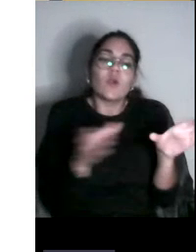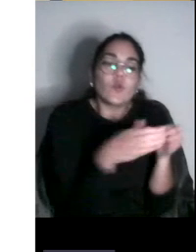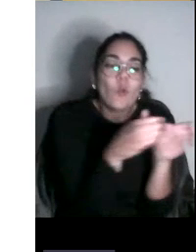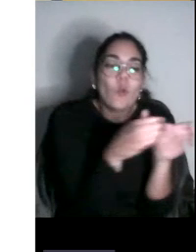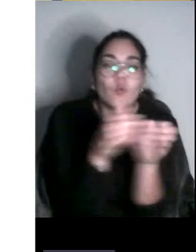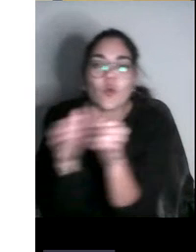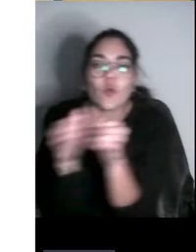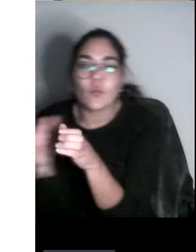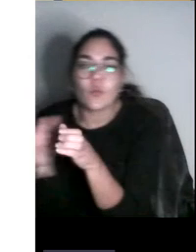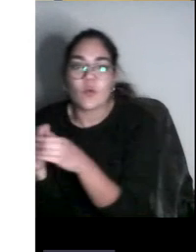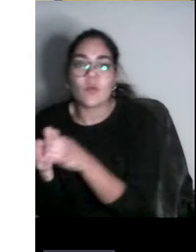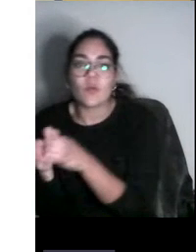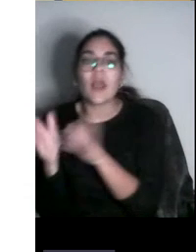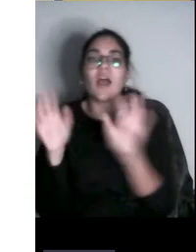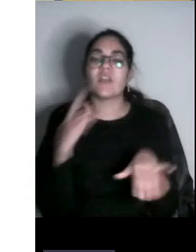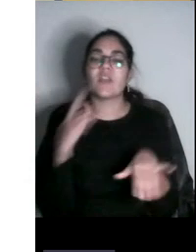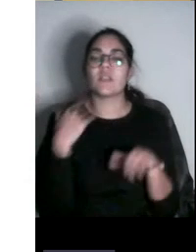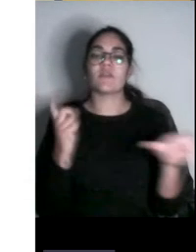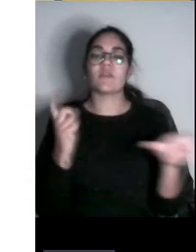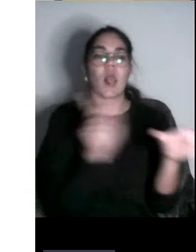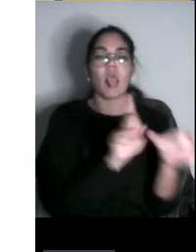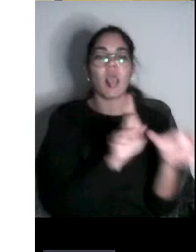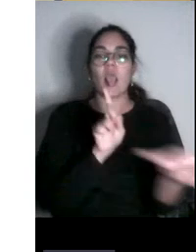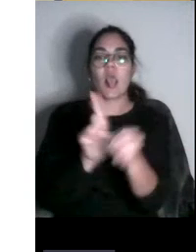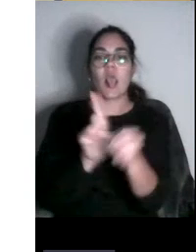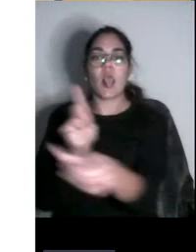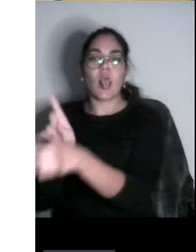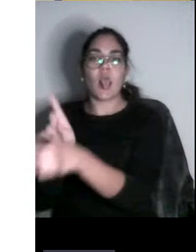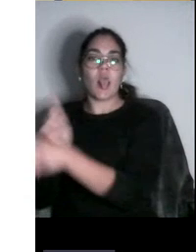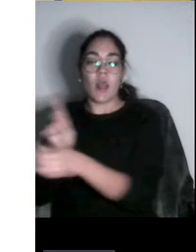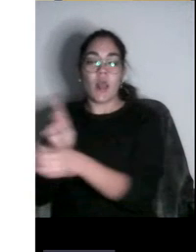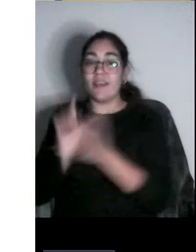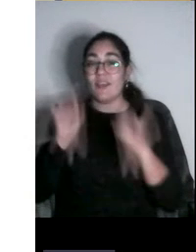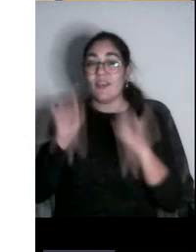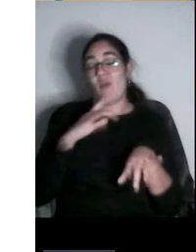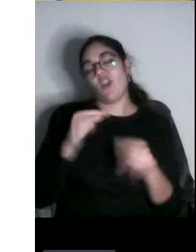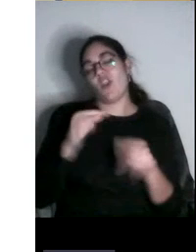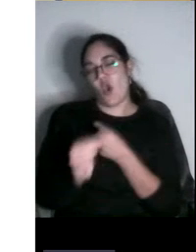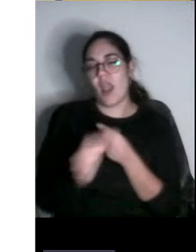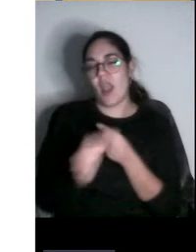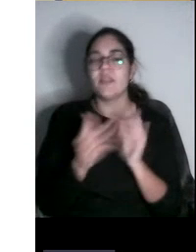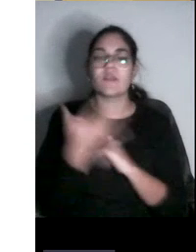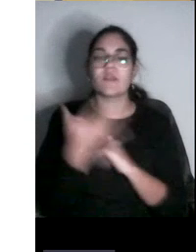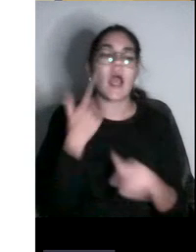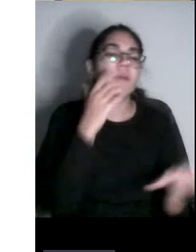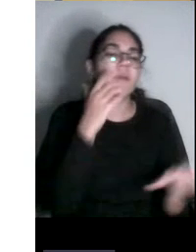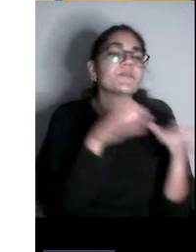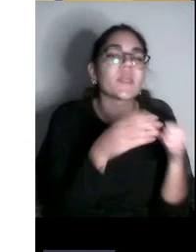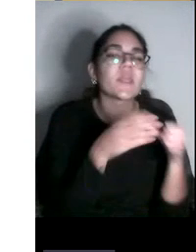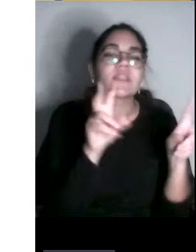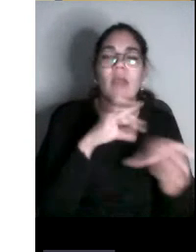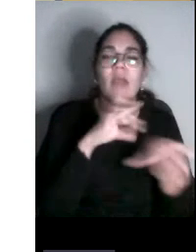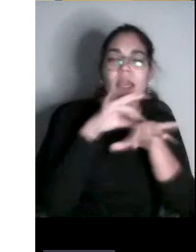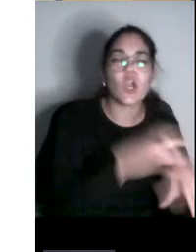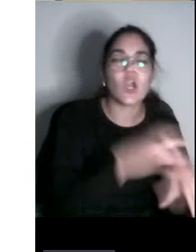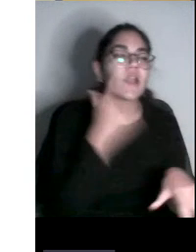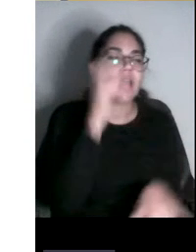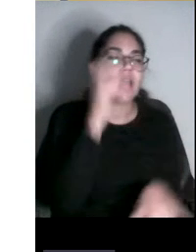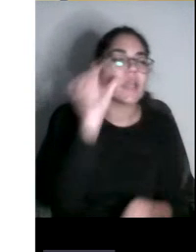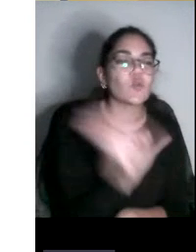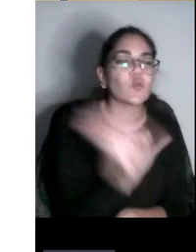escuchábamos sus grabaciones leíamos sus guiones hacíamos todo tipo de correcciones etcétera